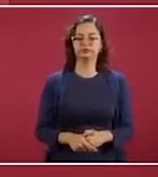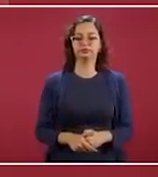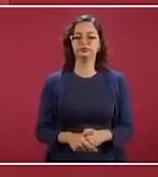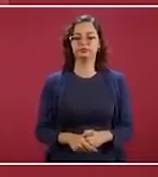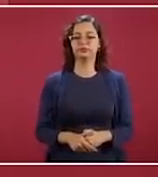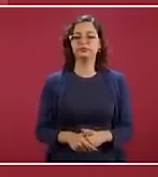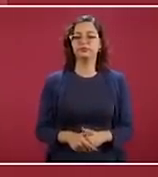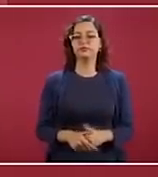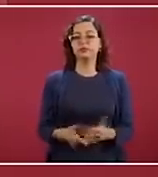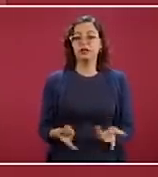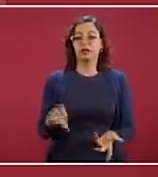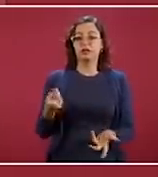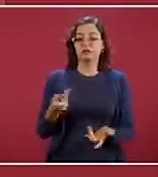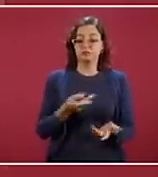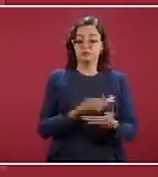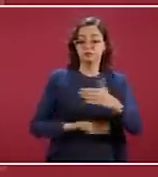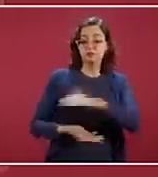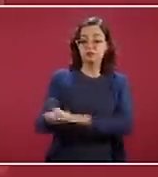la instrucción